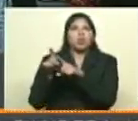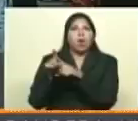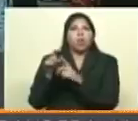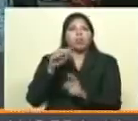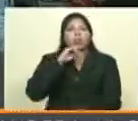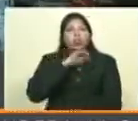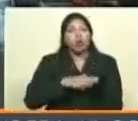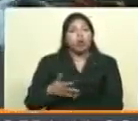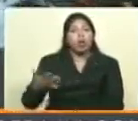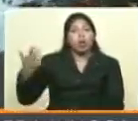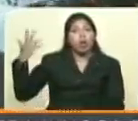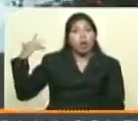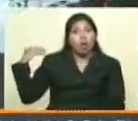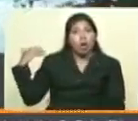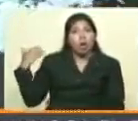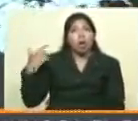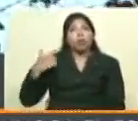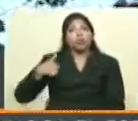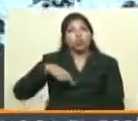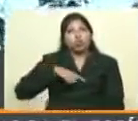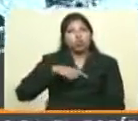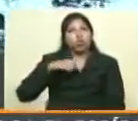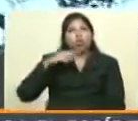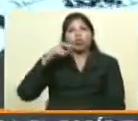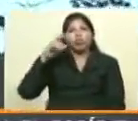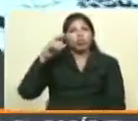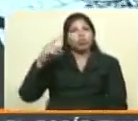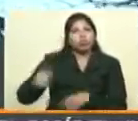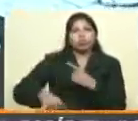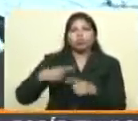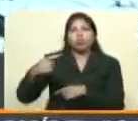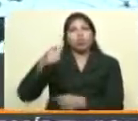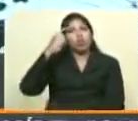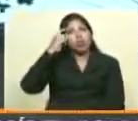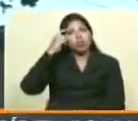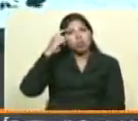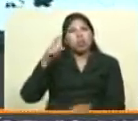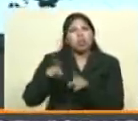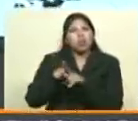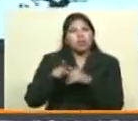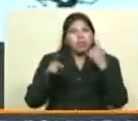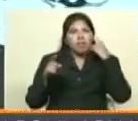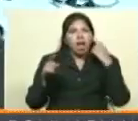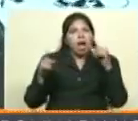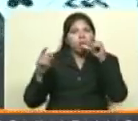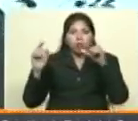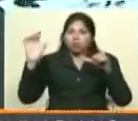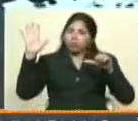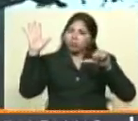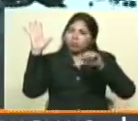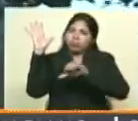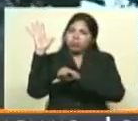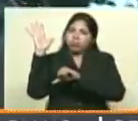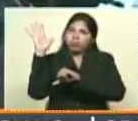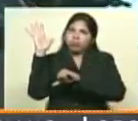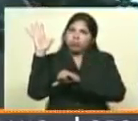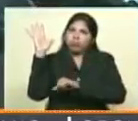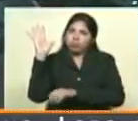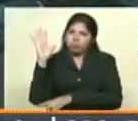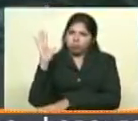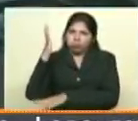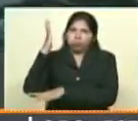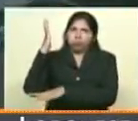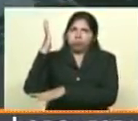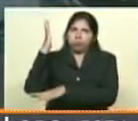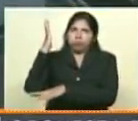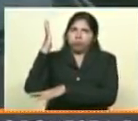Y debemos regar ese árbol todos los días con nuestra lucha, con nuestras ideas, con nuestro honor, con nuestros